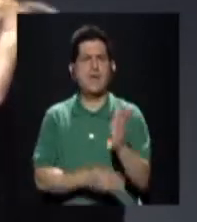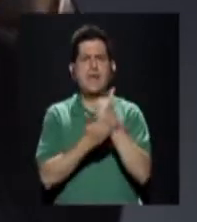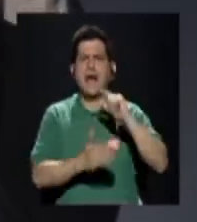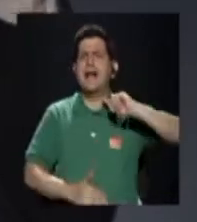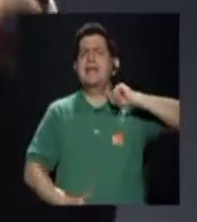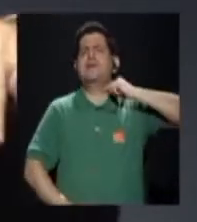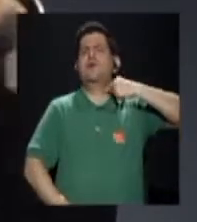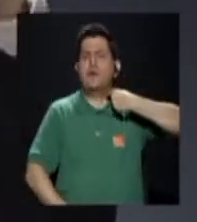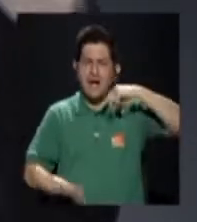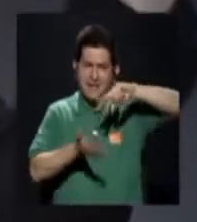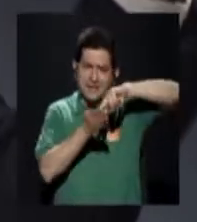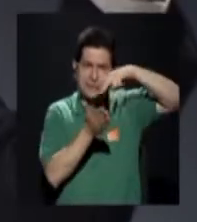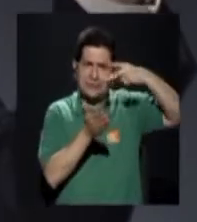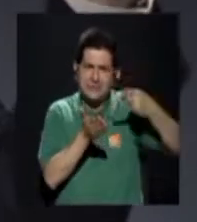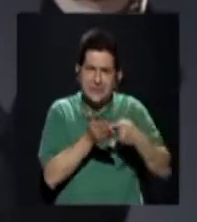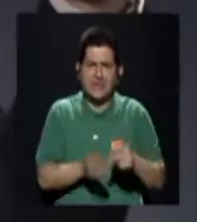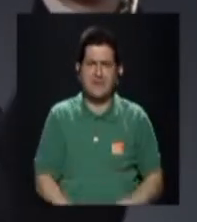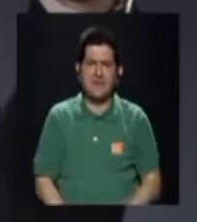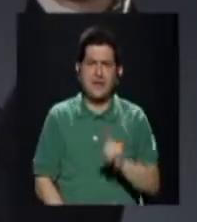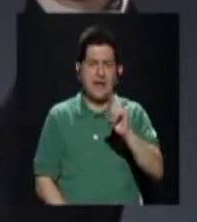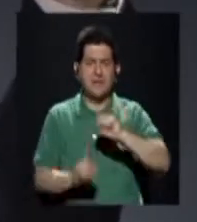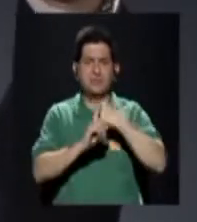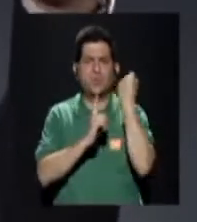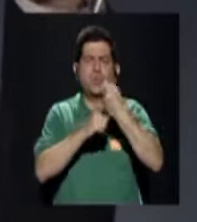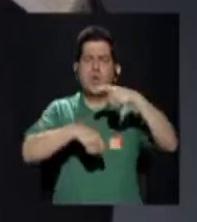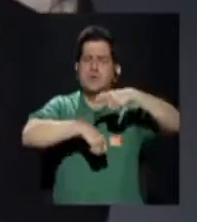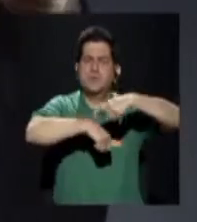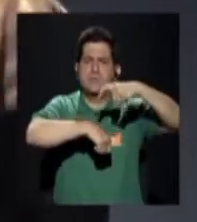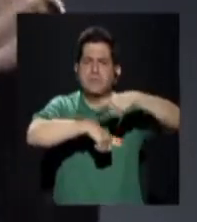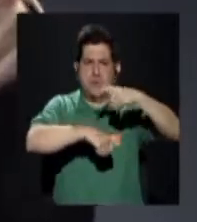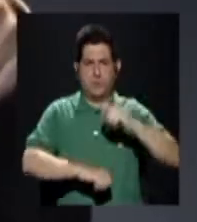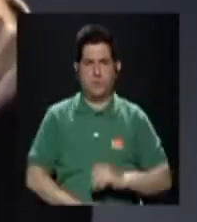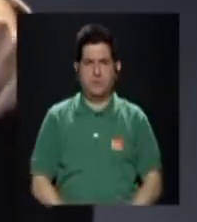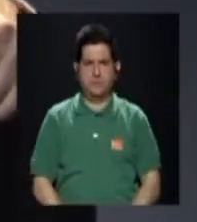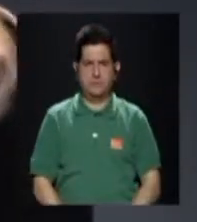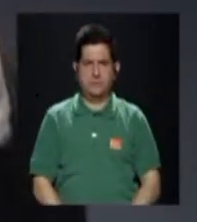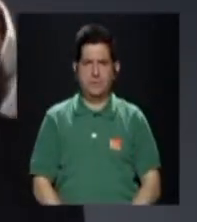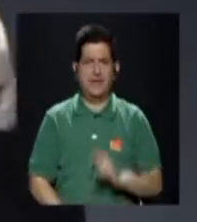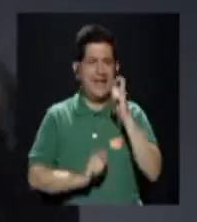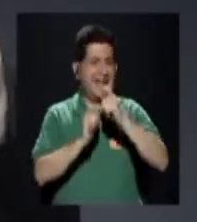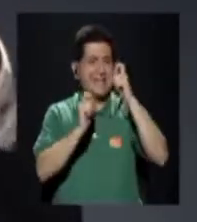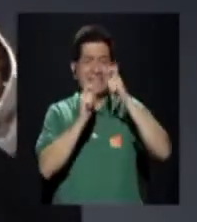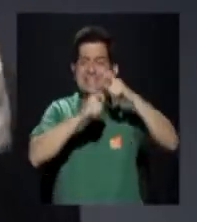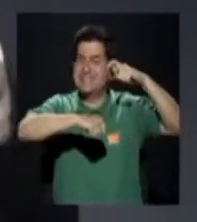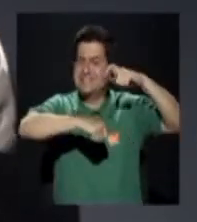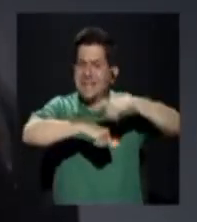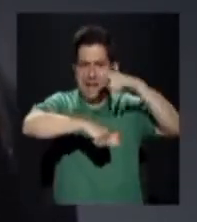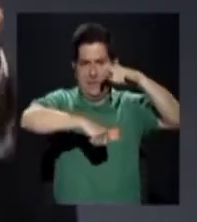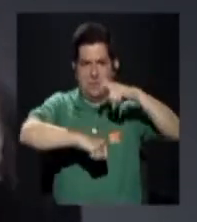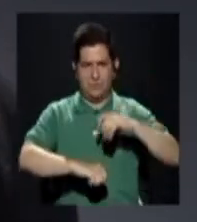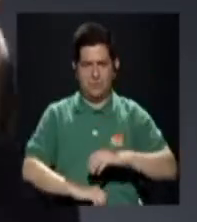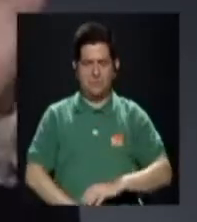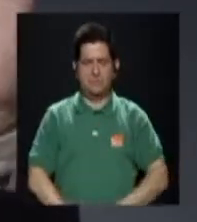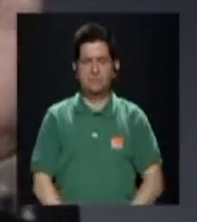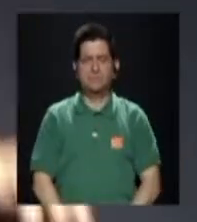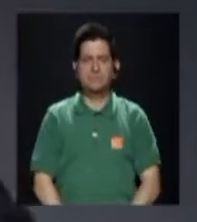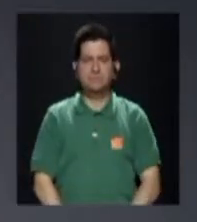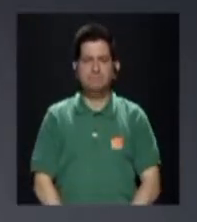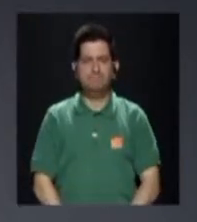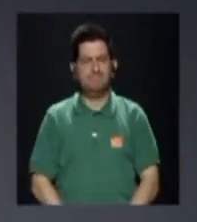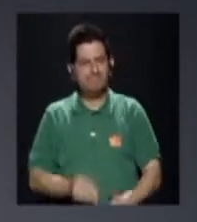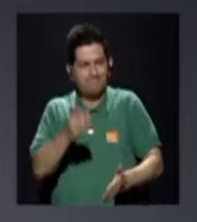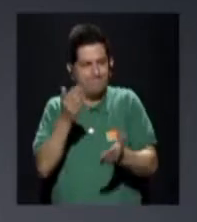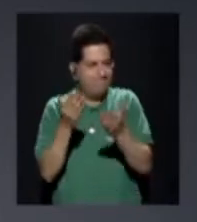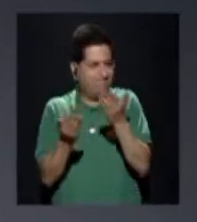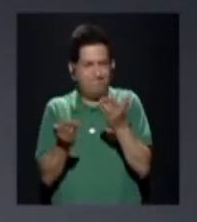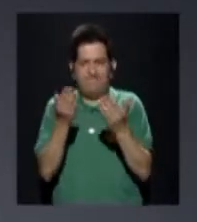caro es una fotografía, claro, de un momento en particular, con lo cual de alguna